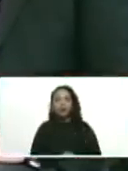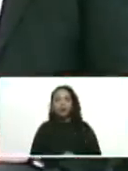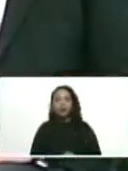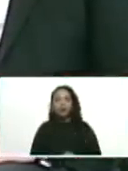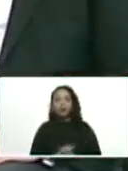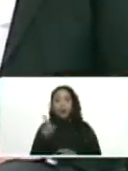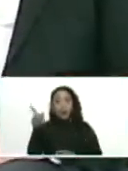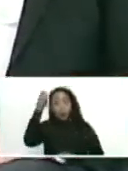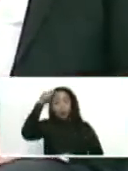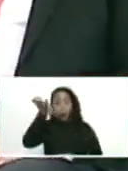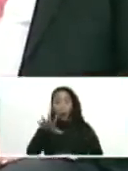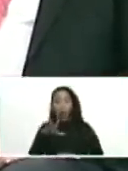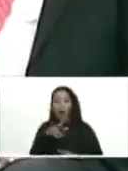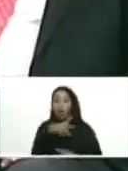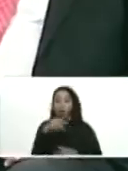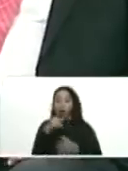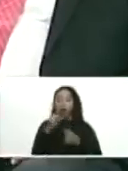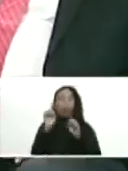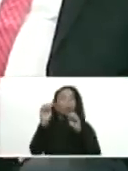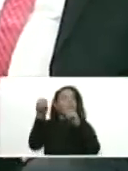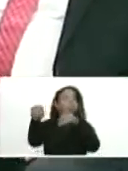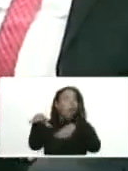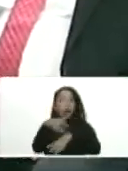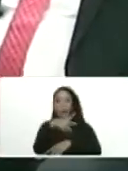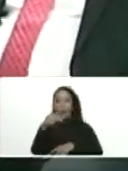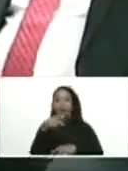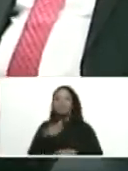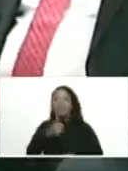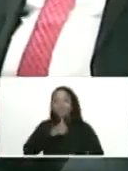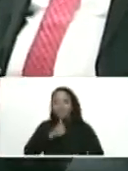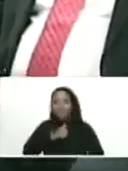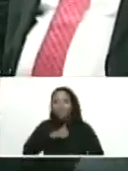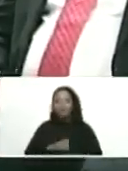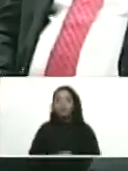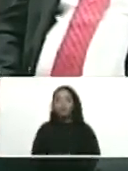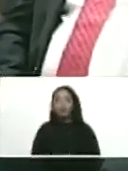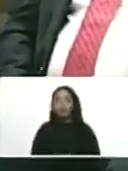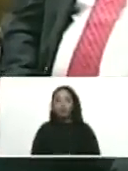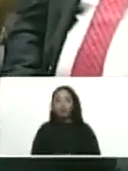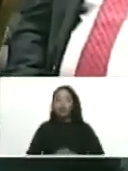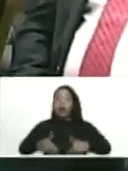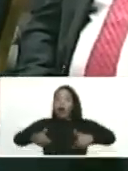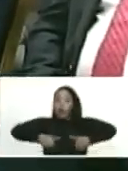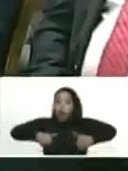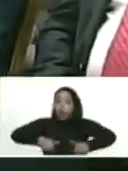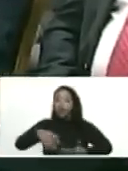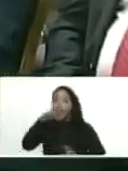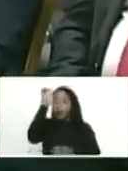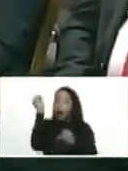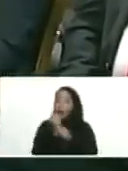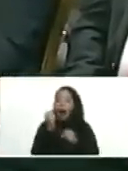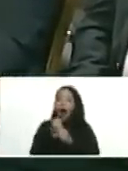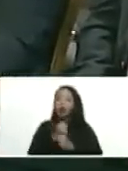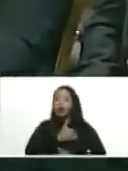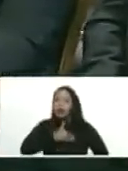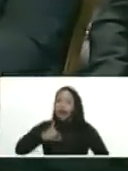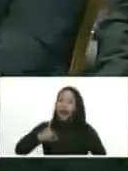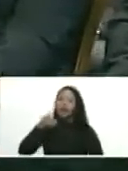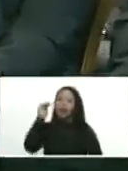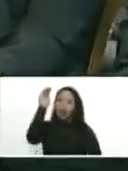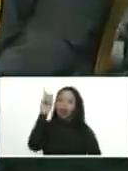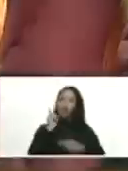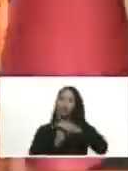ese pueblo que no cesa en su esfuerzo, en su trabajo, en su deseo